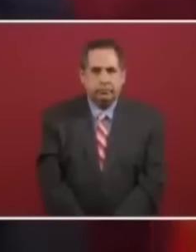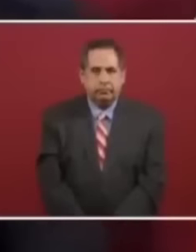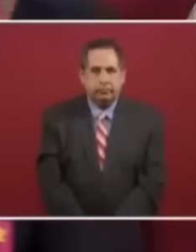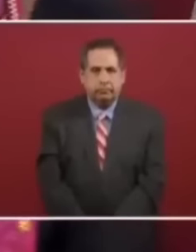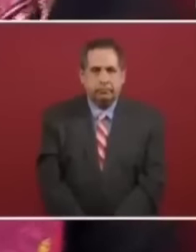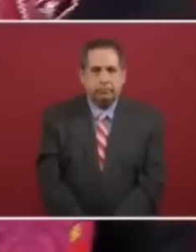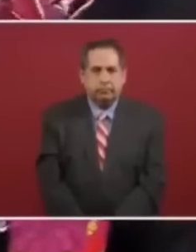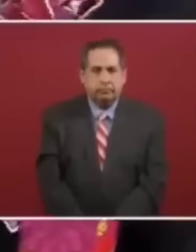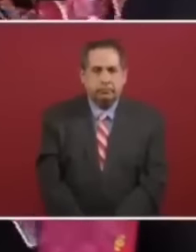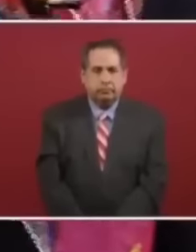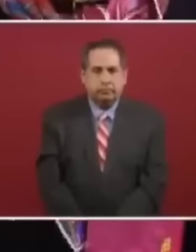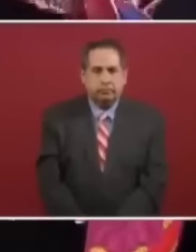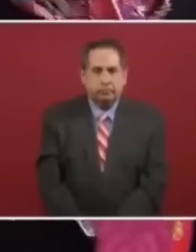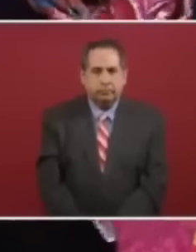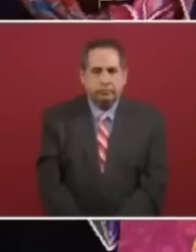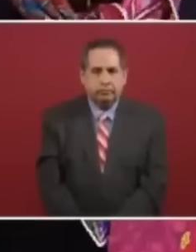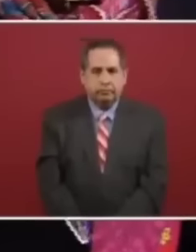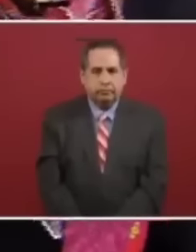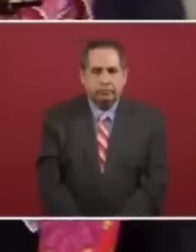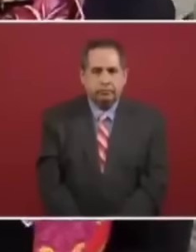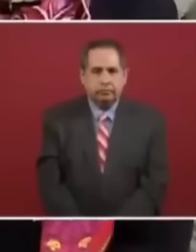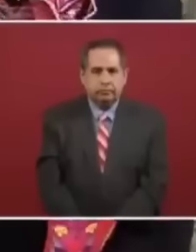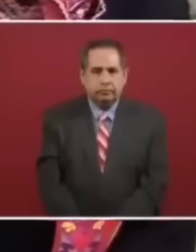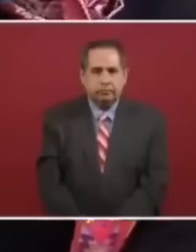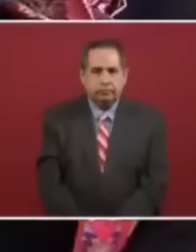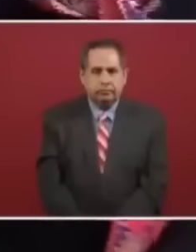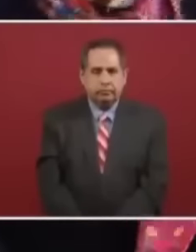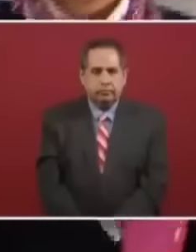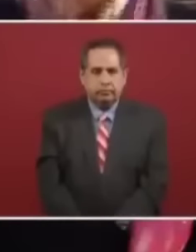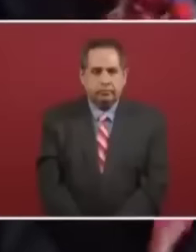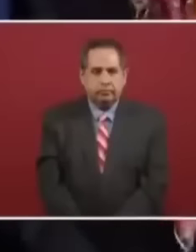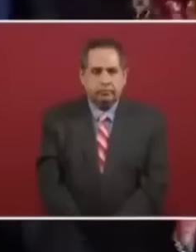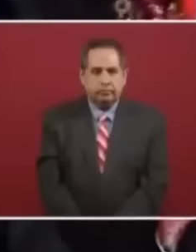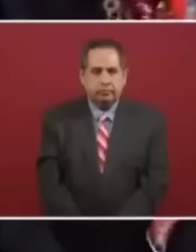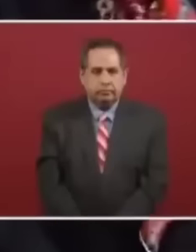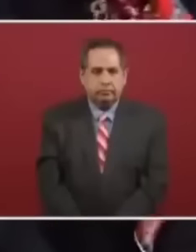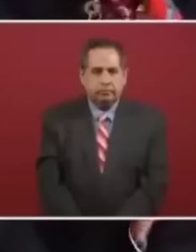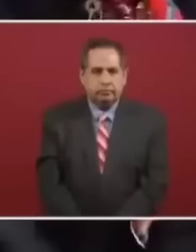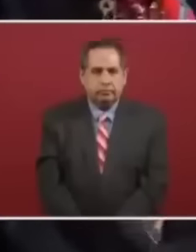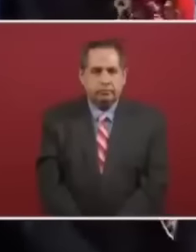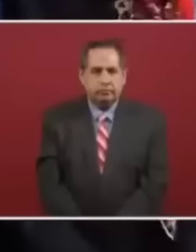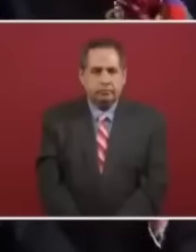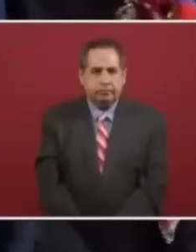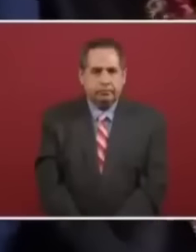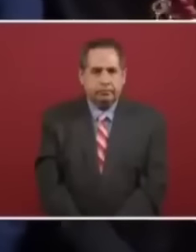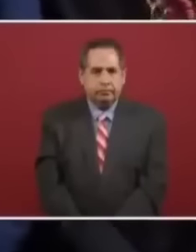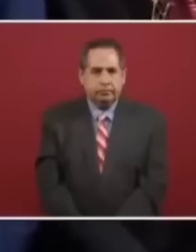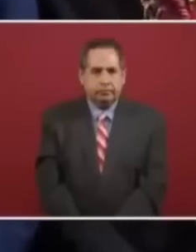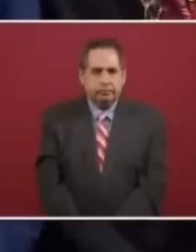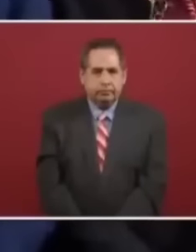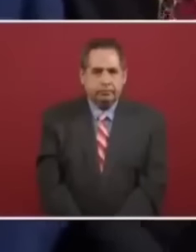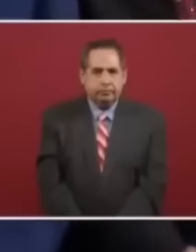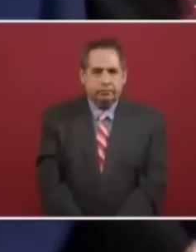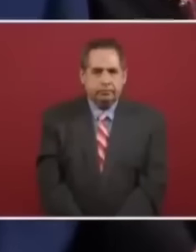Hermoso cariño, wow, que Dios ha mandado no más para mí.